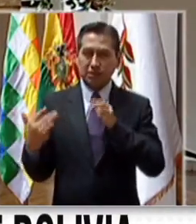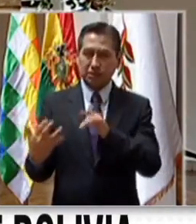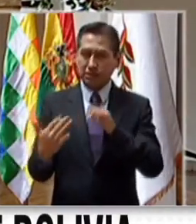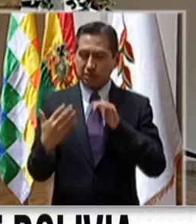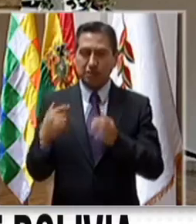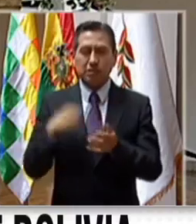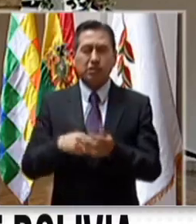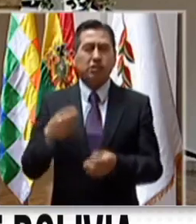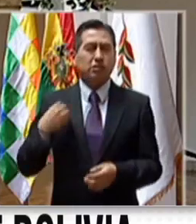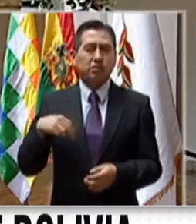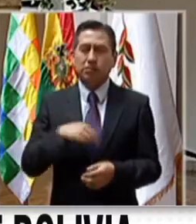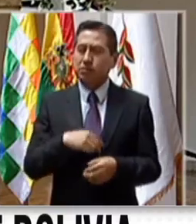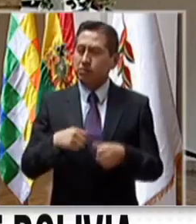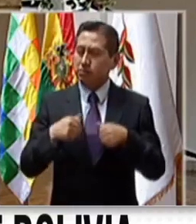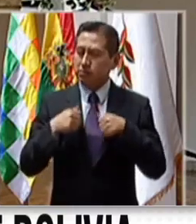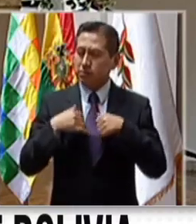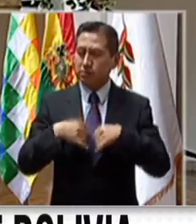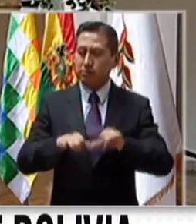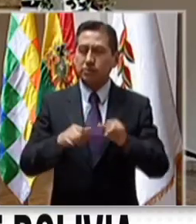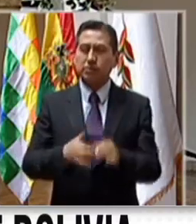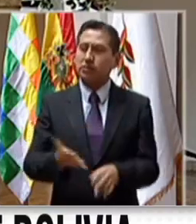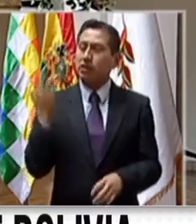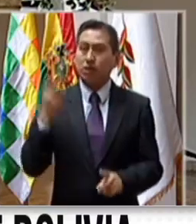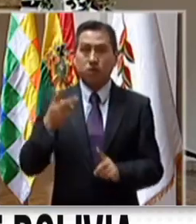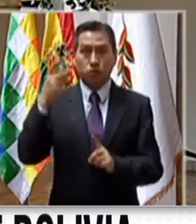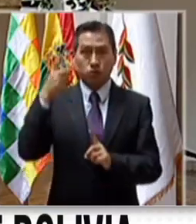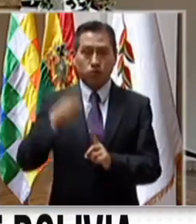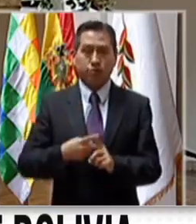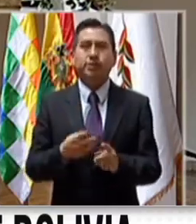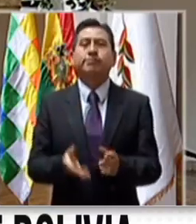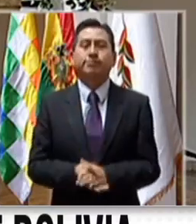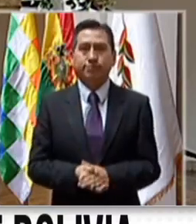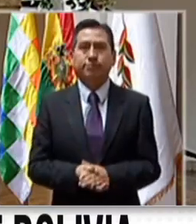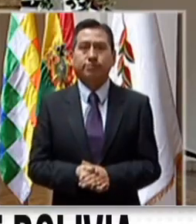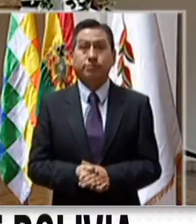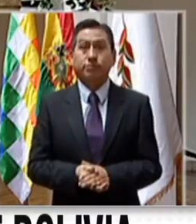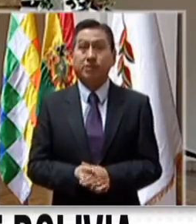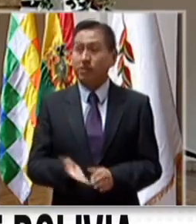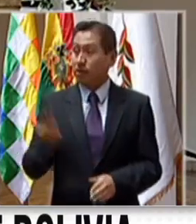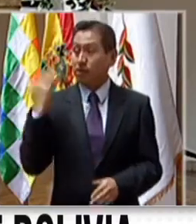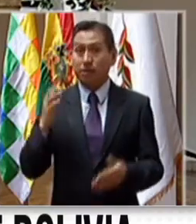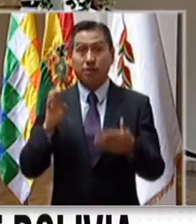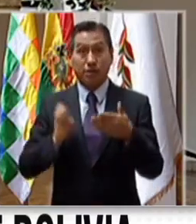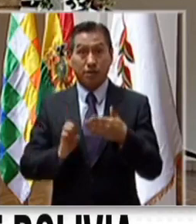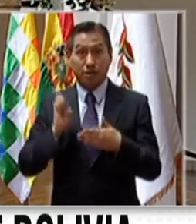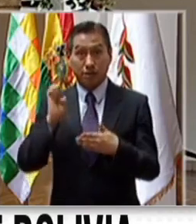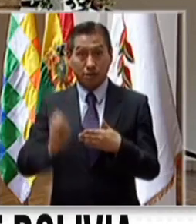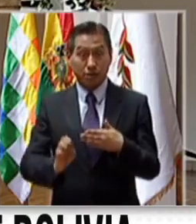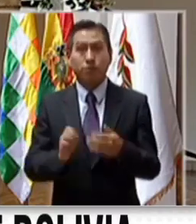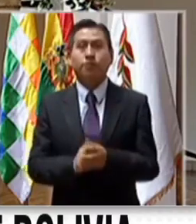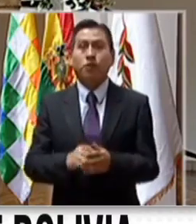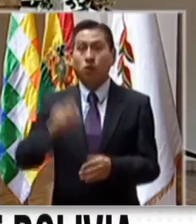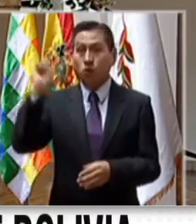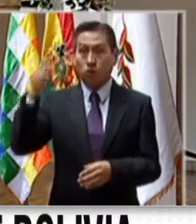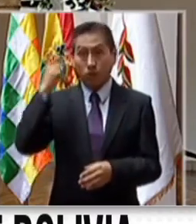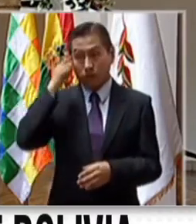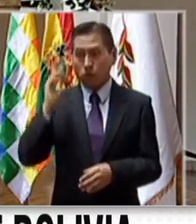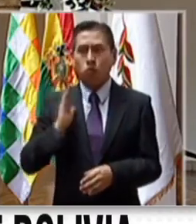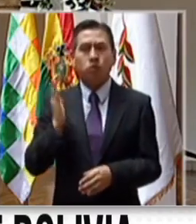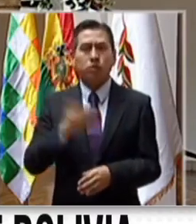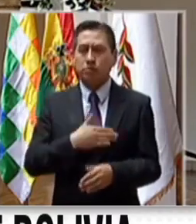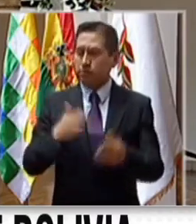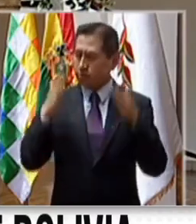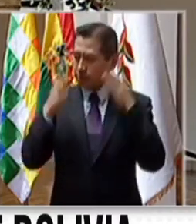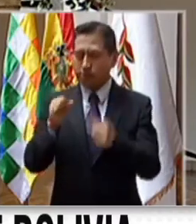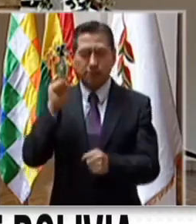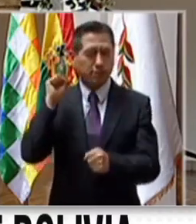que venimos preparando desde hace 2 meses. Desde el mes de enero, nuestro gobierno ha estado